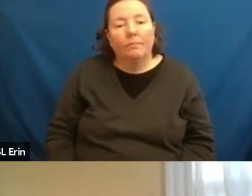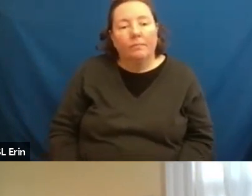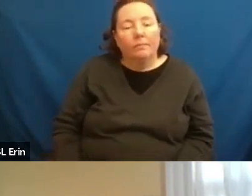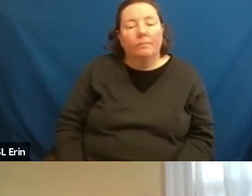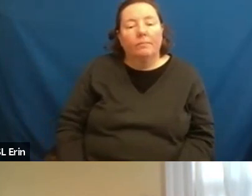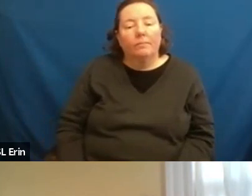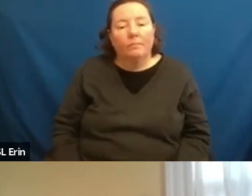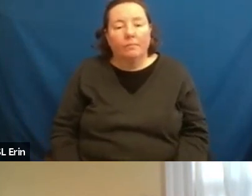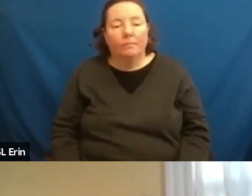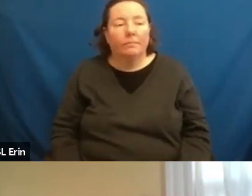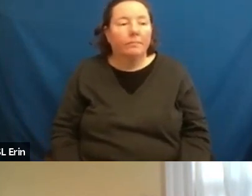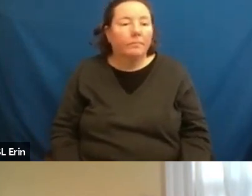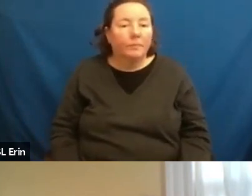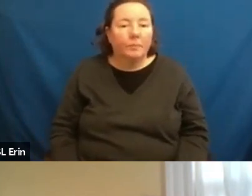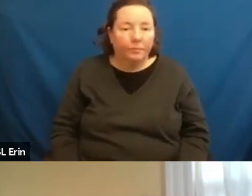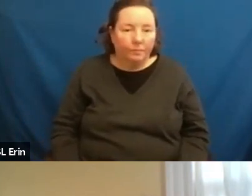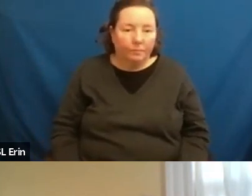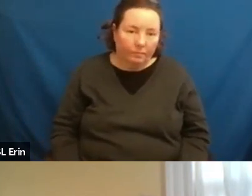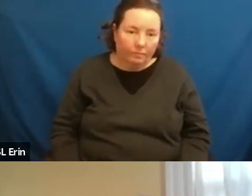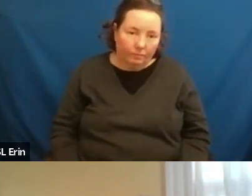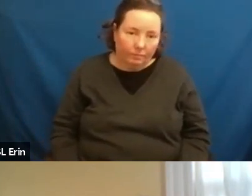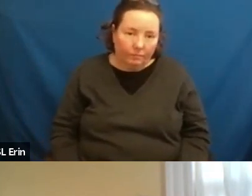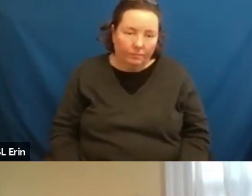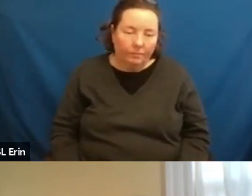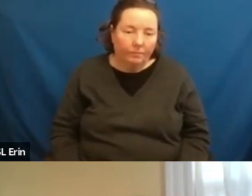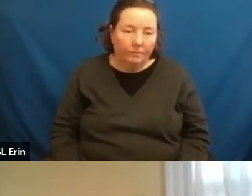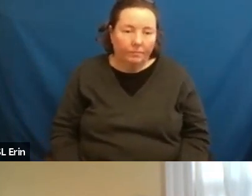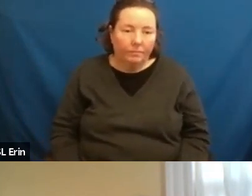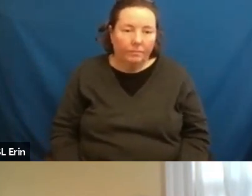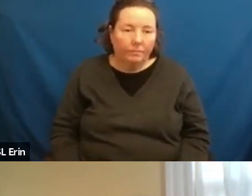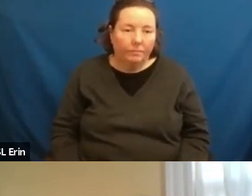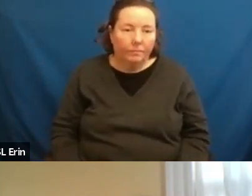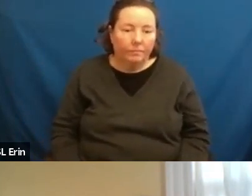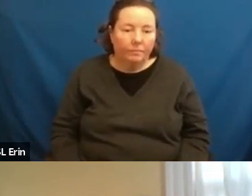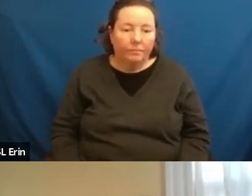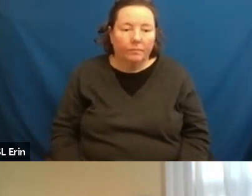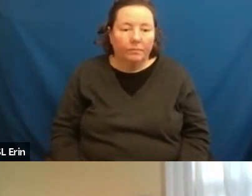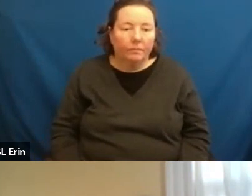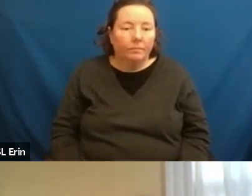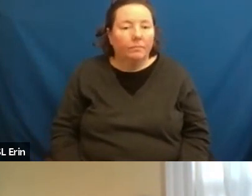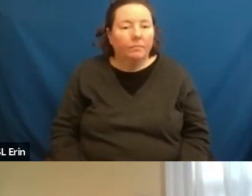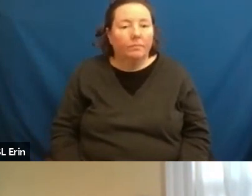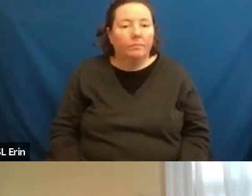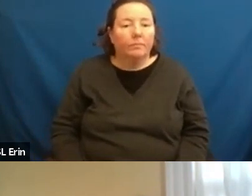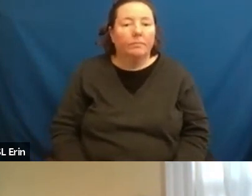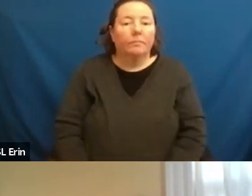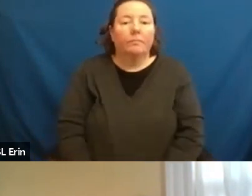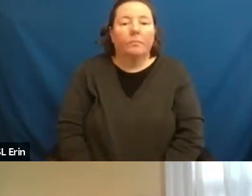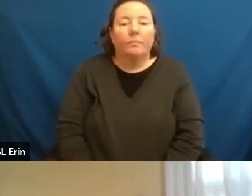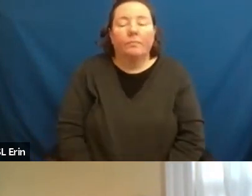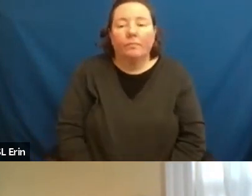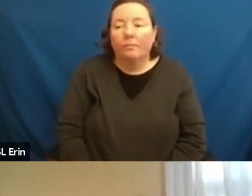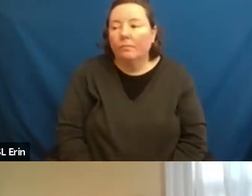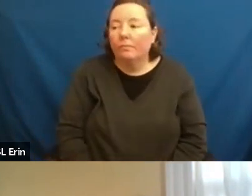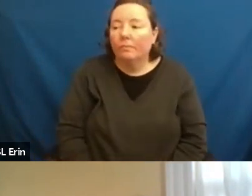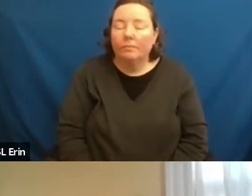ir a la parte inferior de la pantalla y buscar un globo. Una vez ustedes vean este globo,